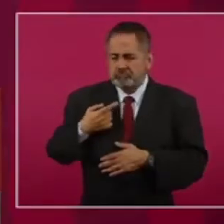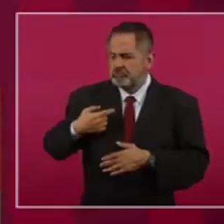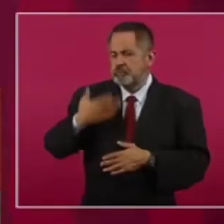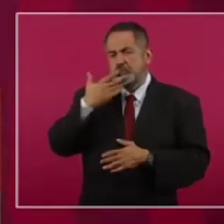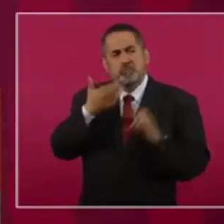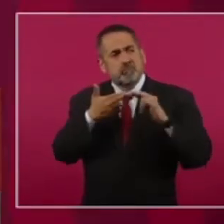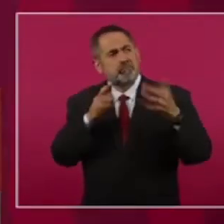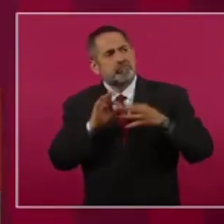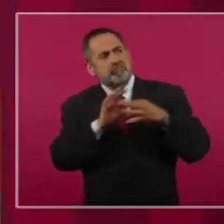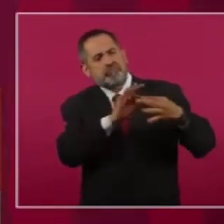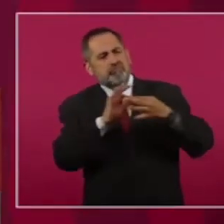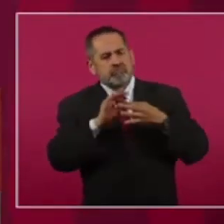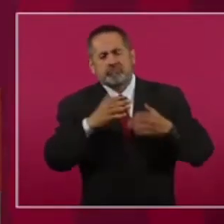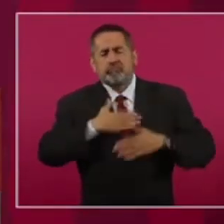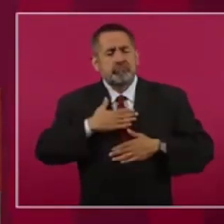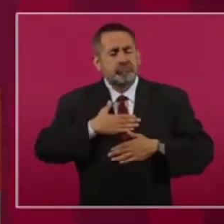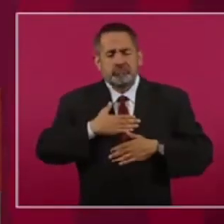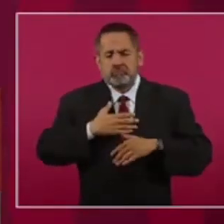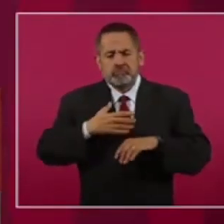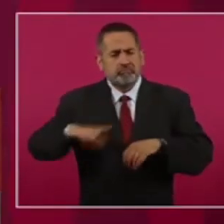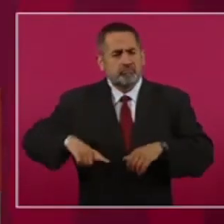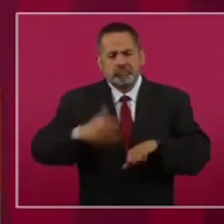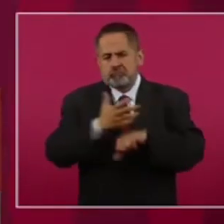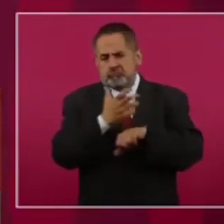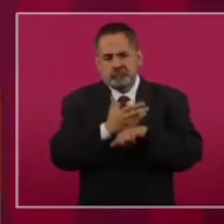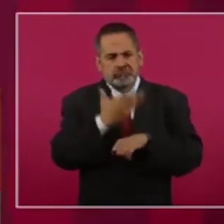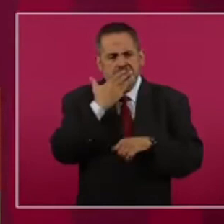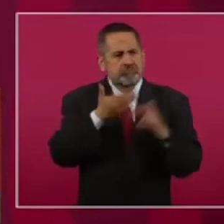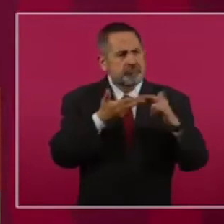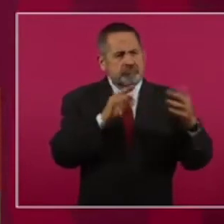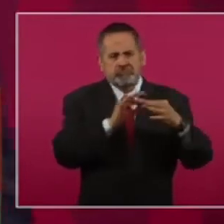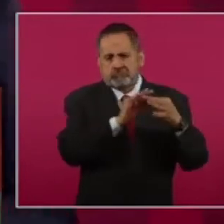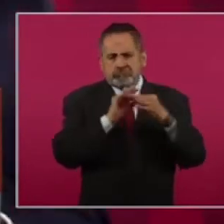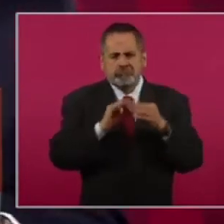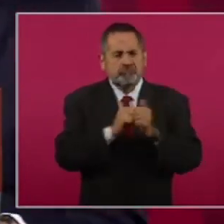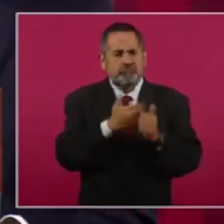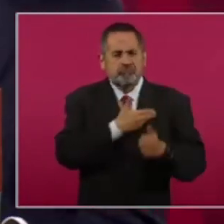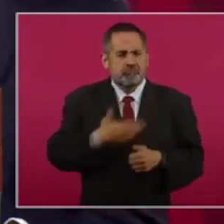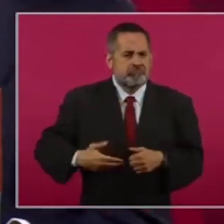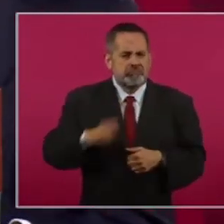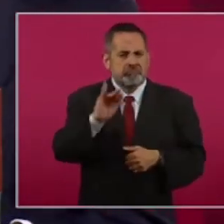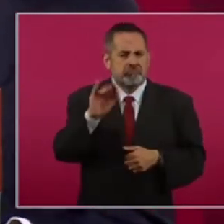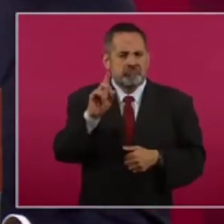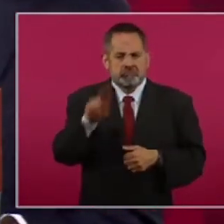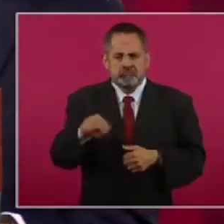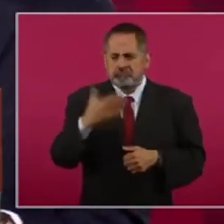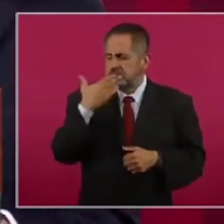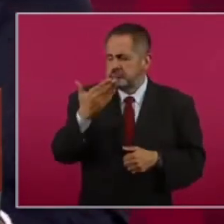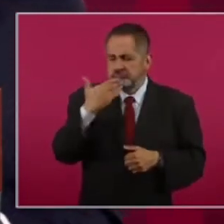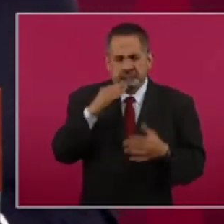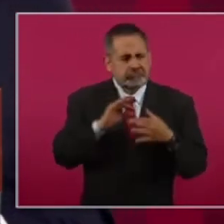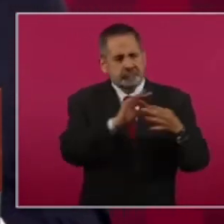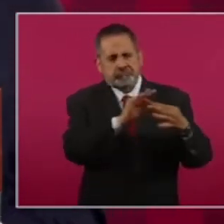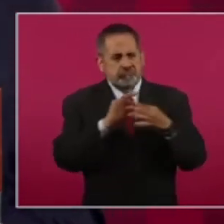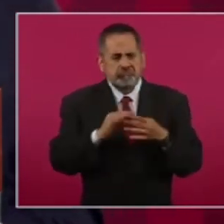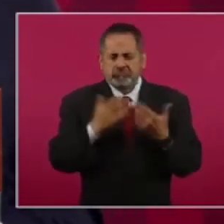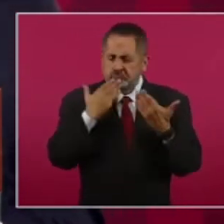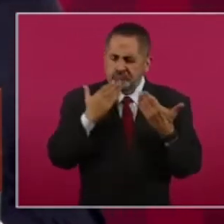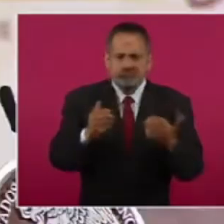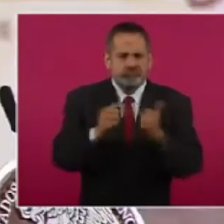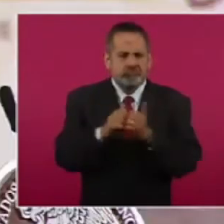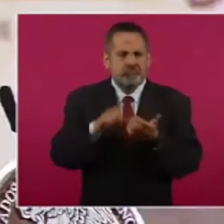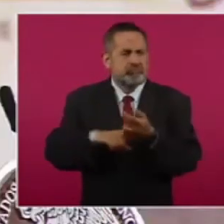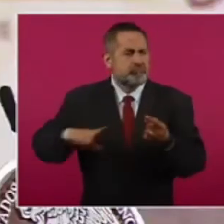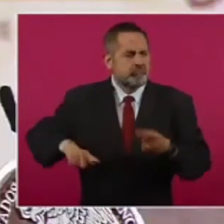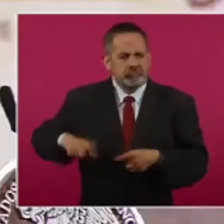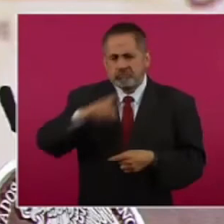relación con el gobierno de Estados Unidos, con el presidente Biden, y tenemos muy buena relación con el gobierno